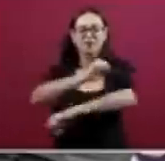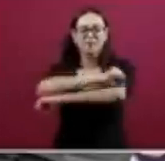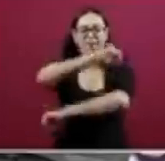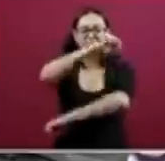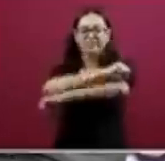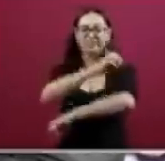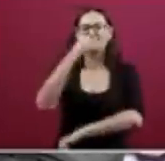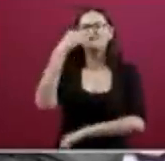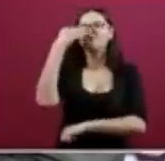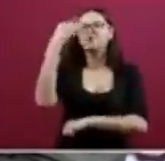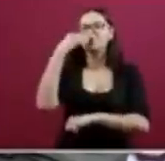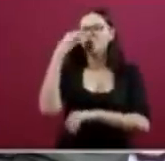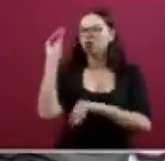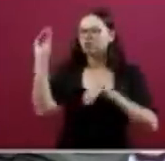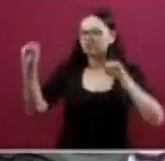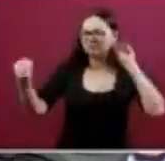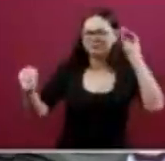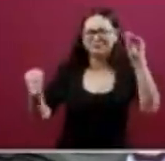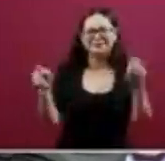pueblos bellísimos.